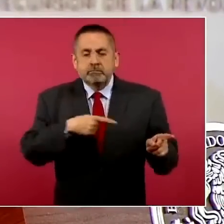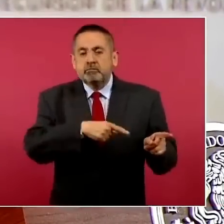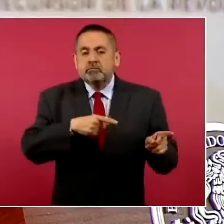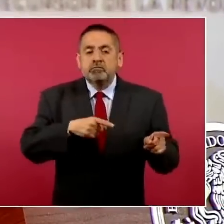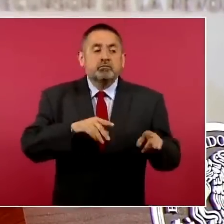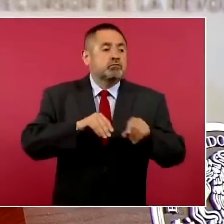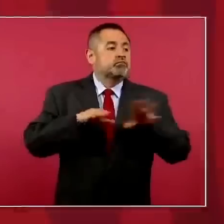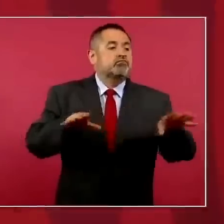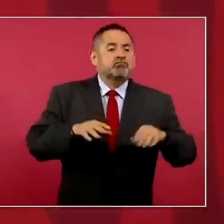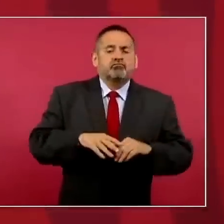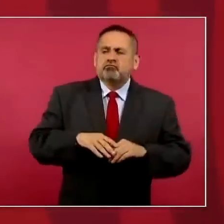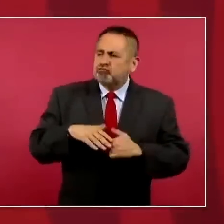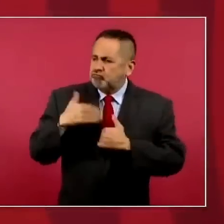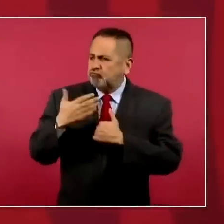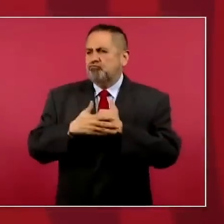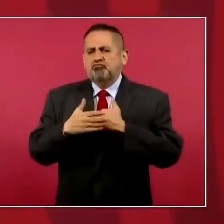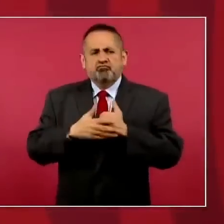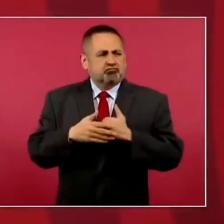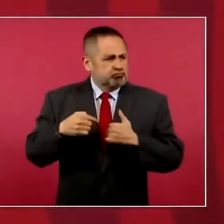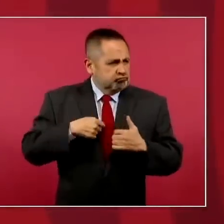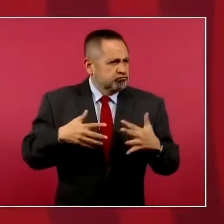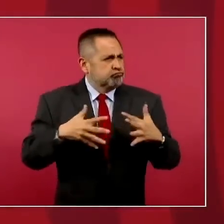que va a iniciar esa guerra